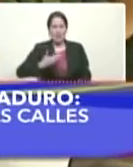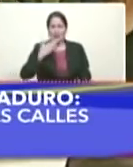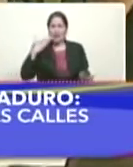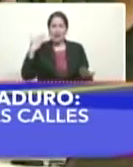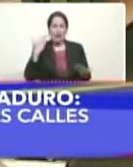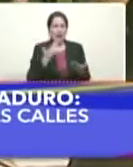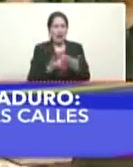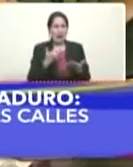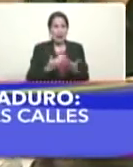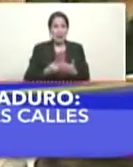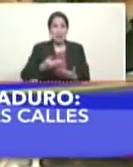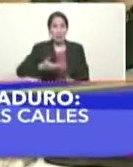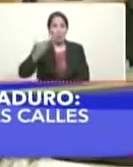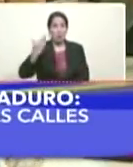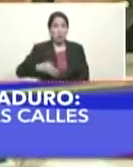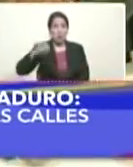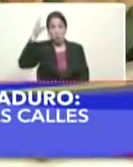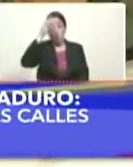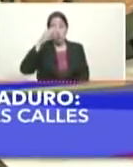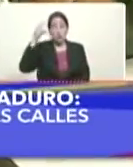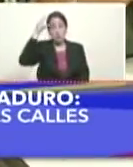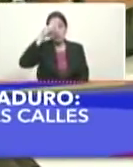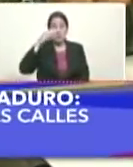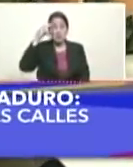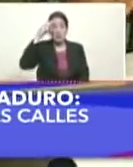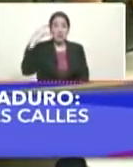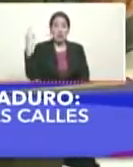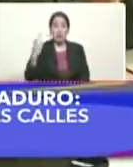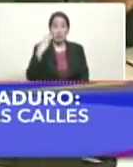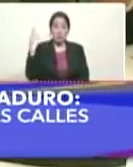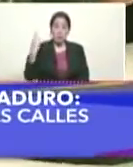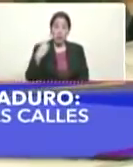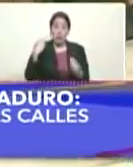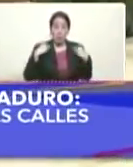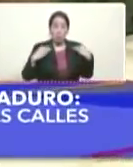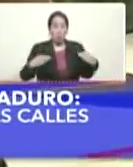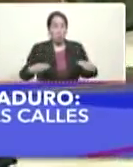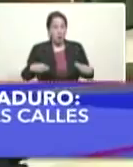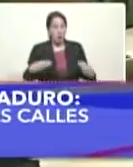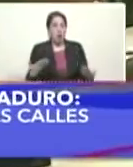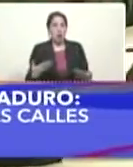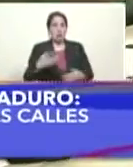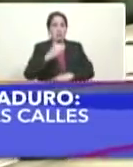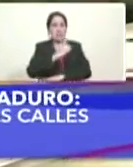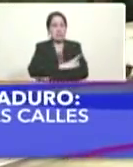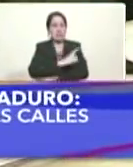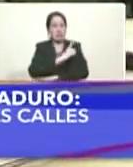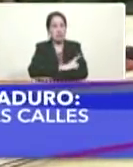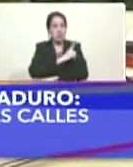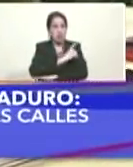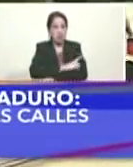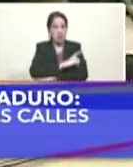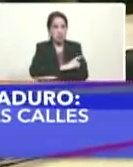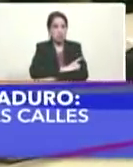conciencia revolucionaria bien moral mi bici plhino